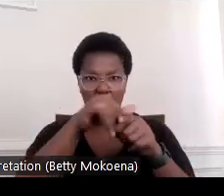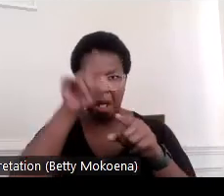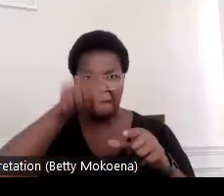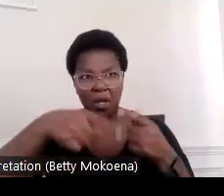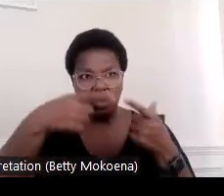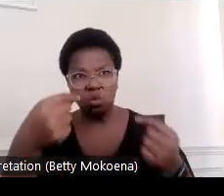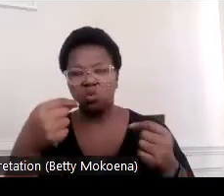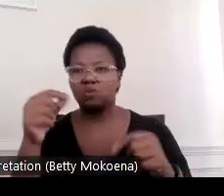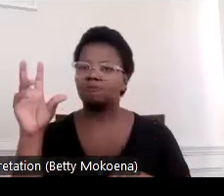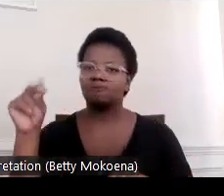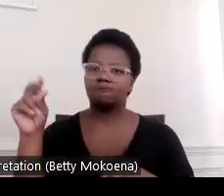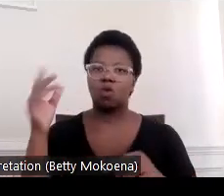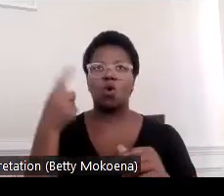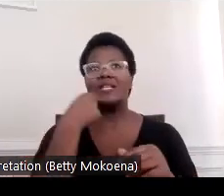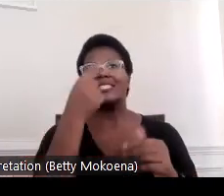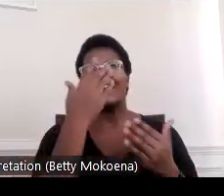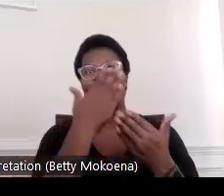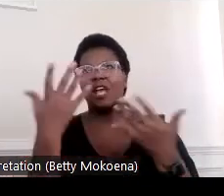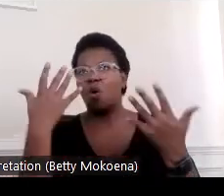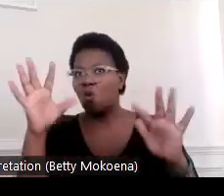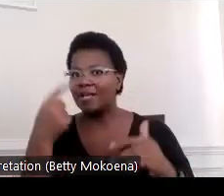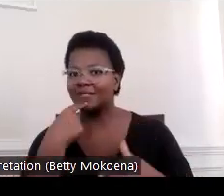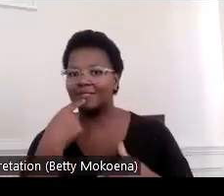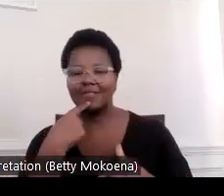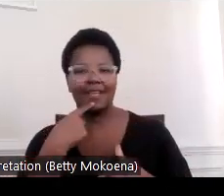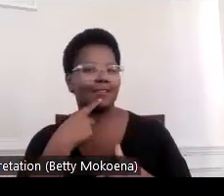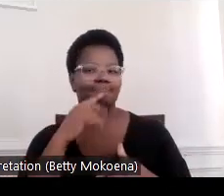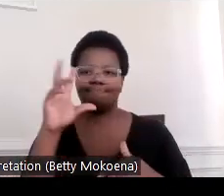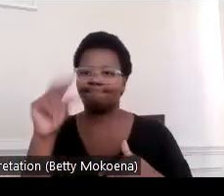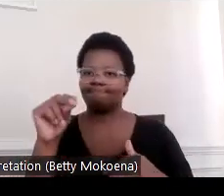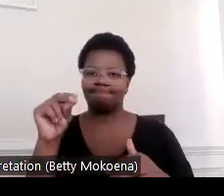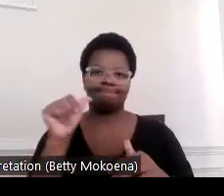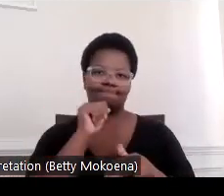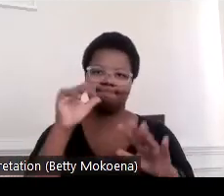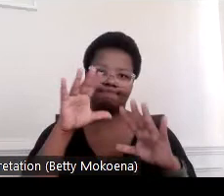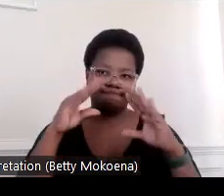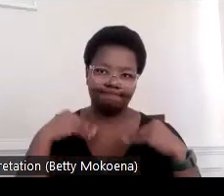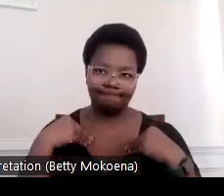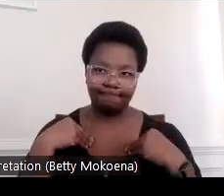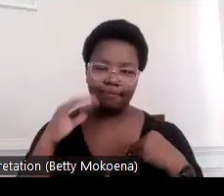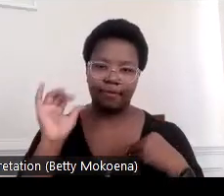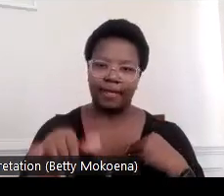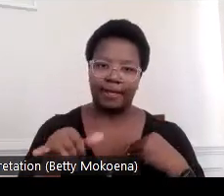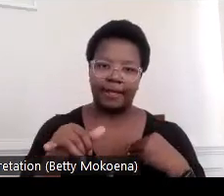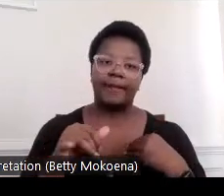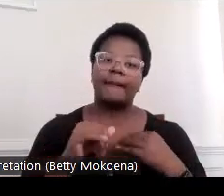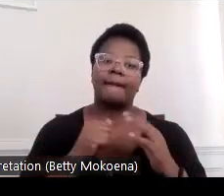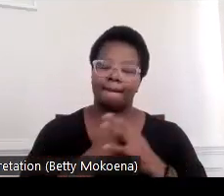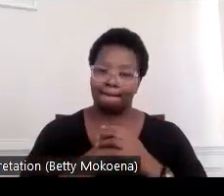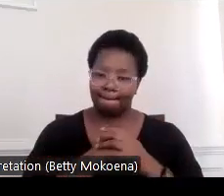ni influenciado hacer o decir algo que no quieran por ejemplo